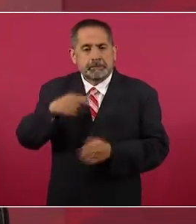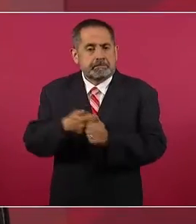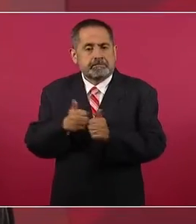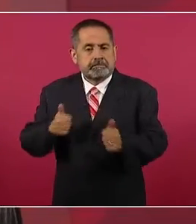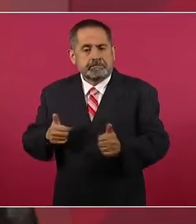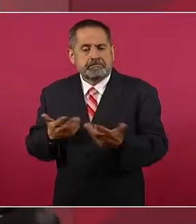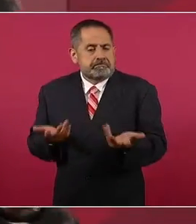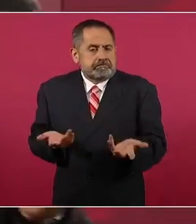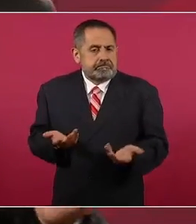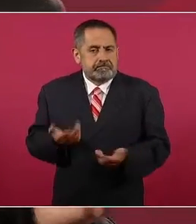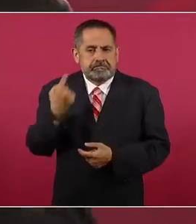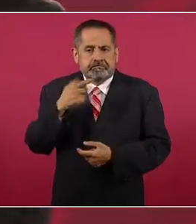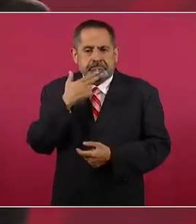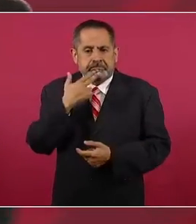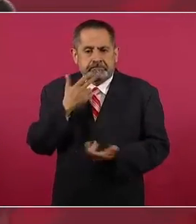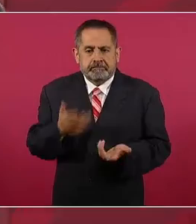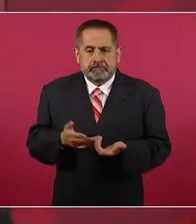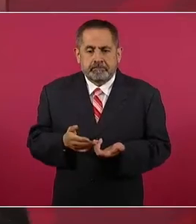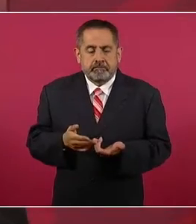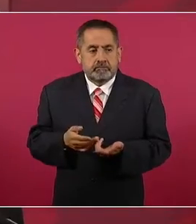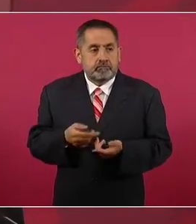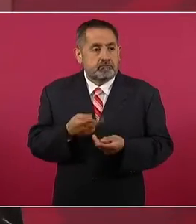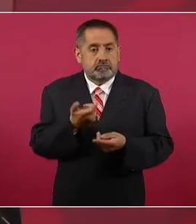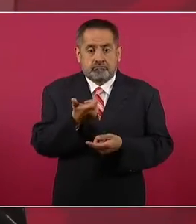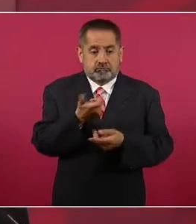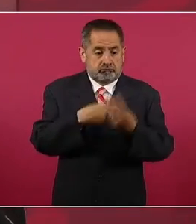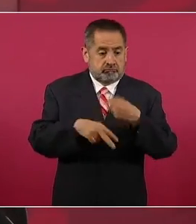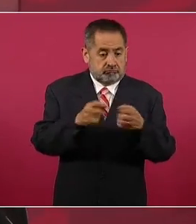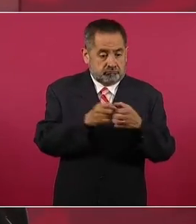Crecimiento no significa bienestar,